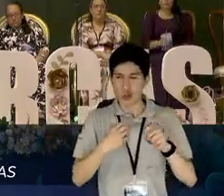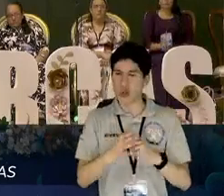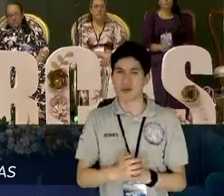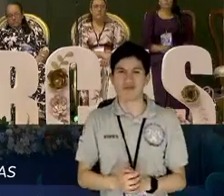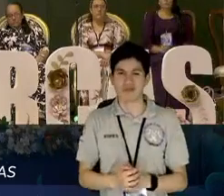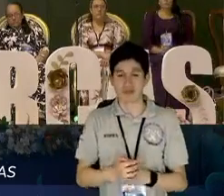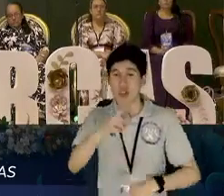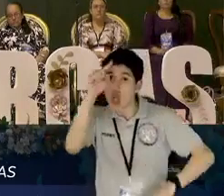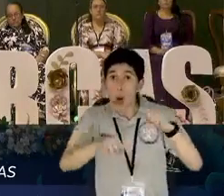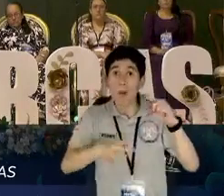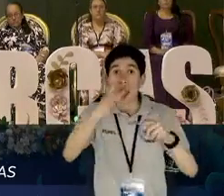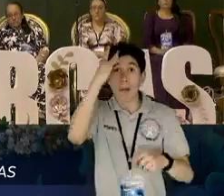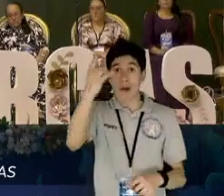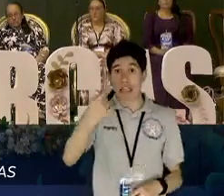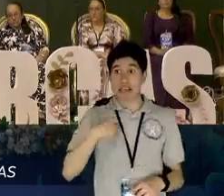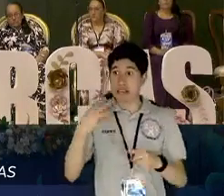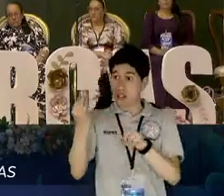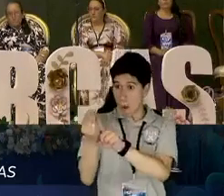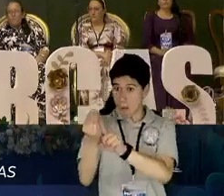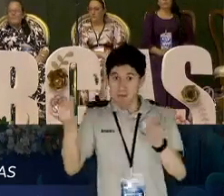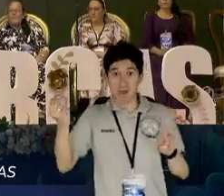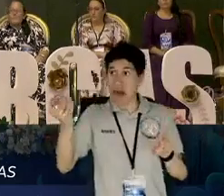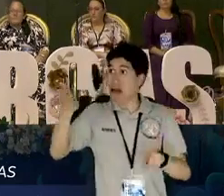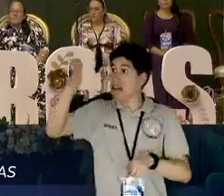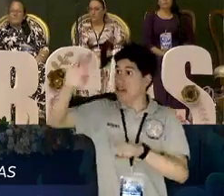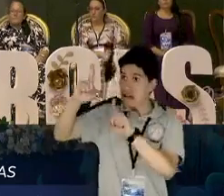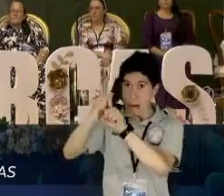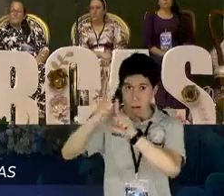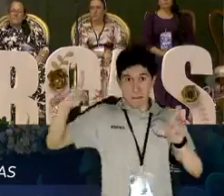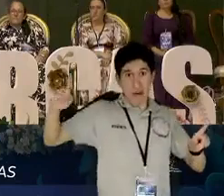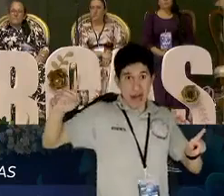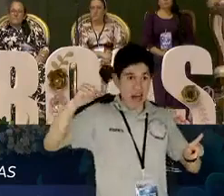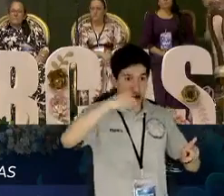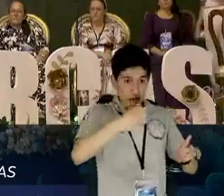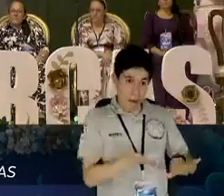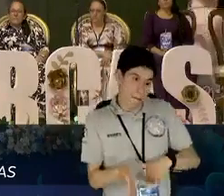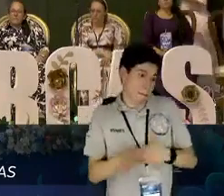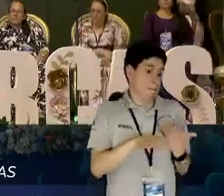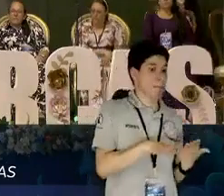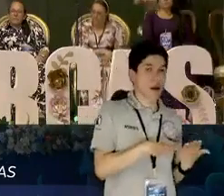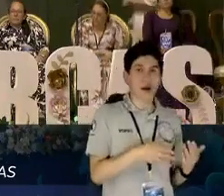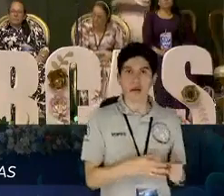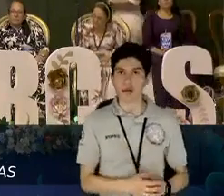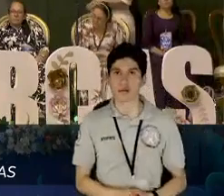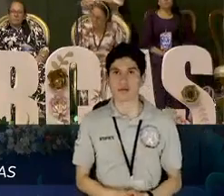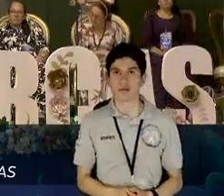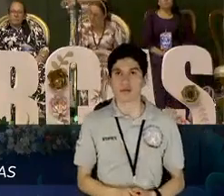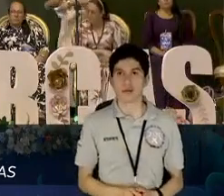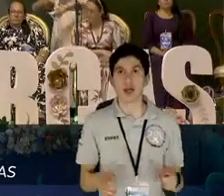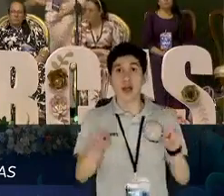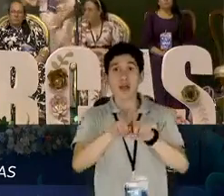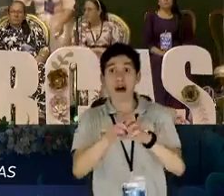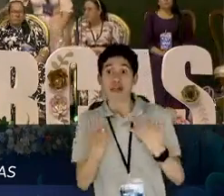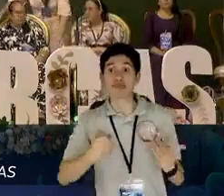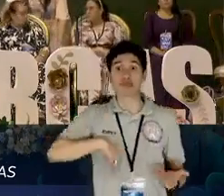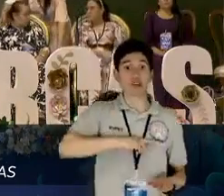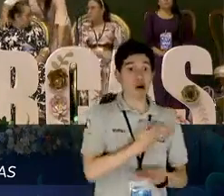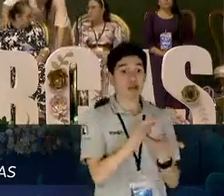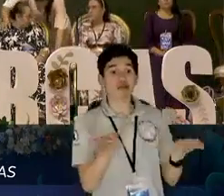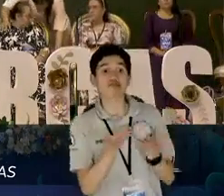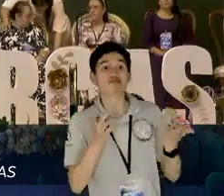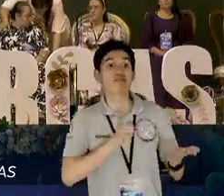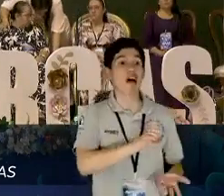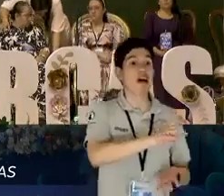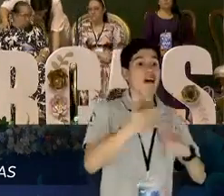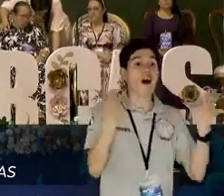porque me muero. Hermano, ¿a dónde vamos? Y fue lo que un hombre también dijera, ¿verdad? Cuando todo allí, la multitud